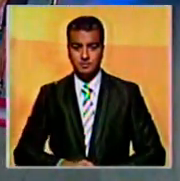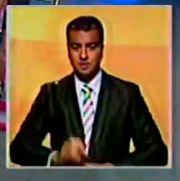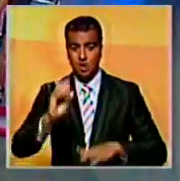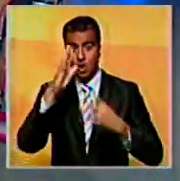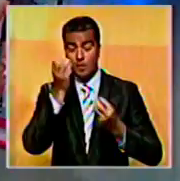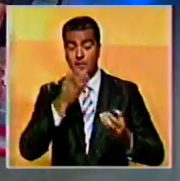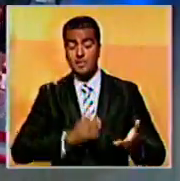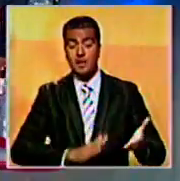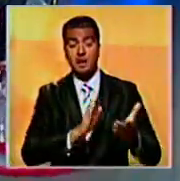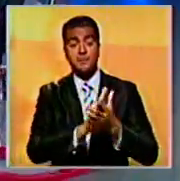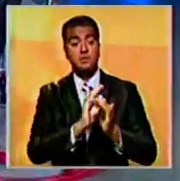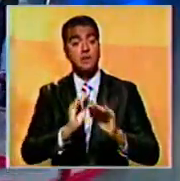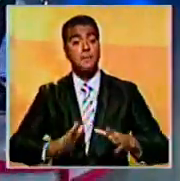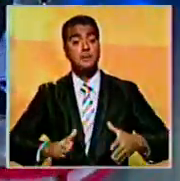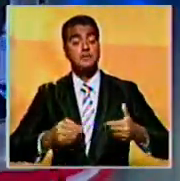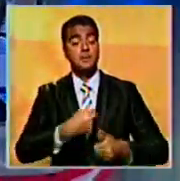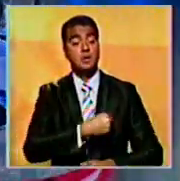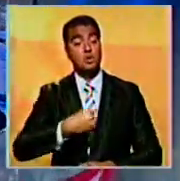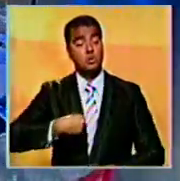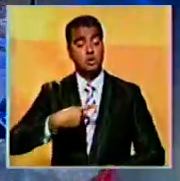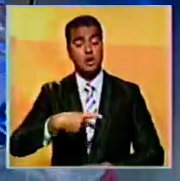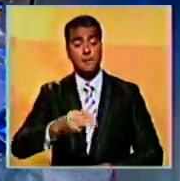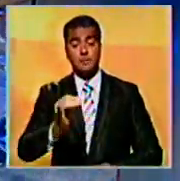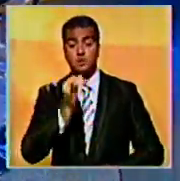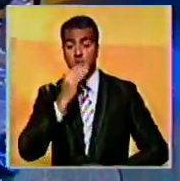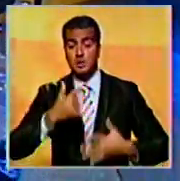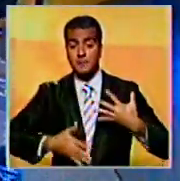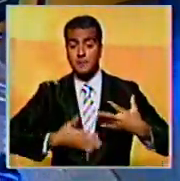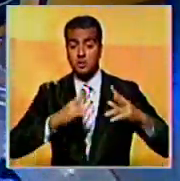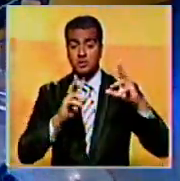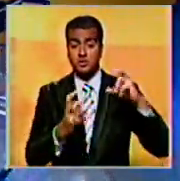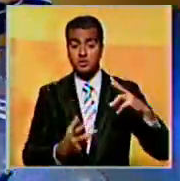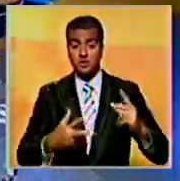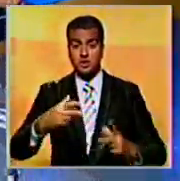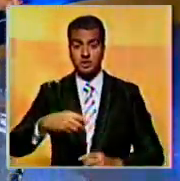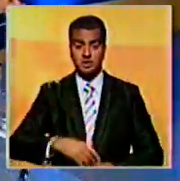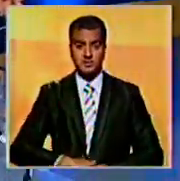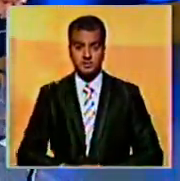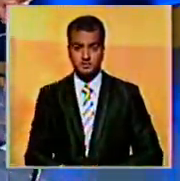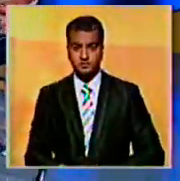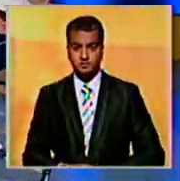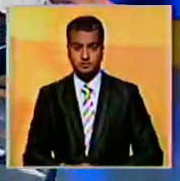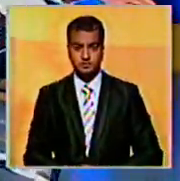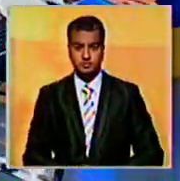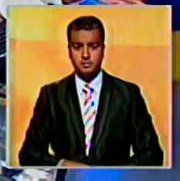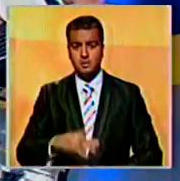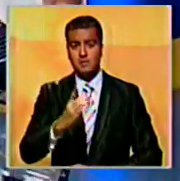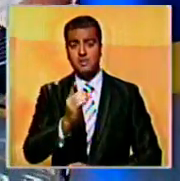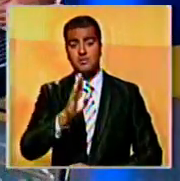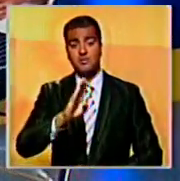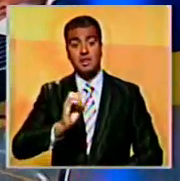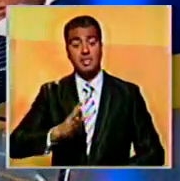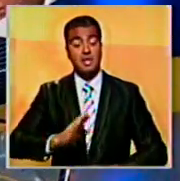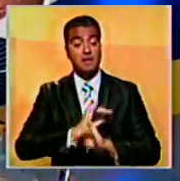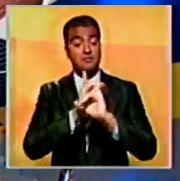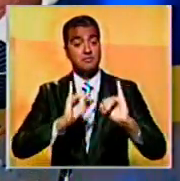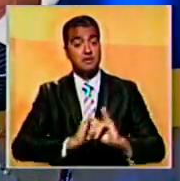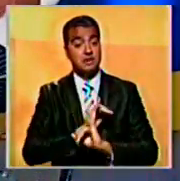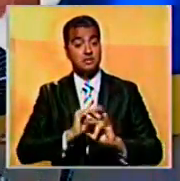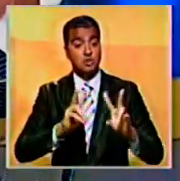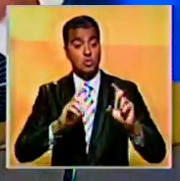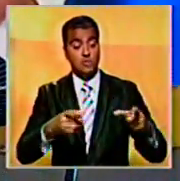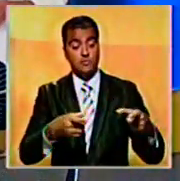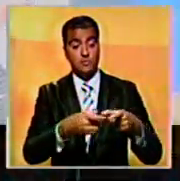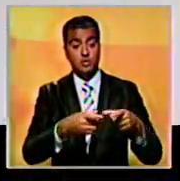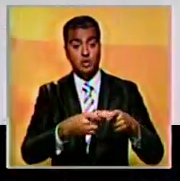Hola, ¿qué tal amigos? Y desde ya comenzamos nuestro recorrido por las noticias del entretenimiento aquí en Estrenos y Estrellas. David Bisbal está feliz con su nuevo